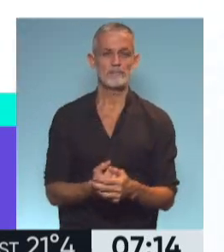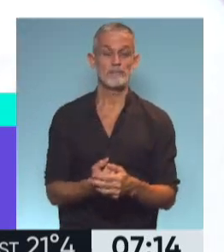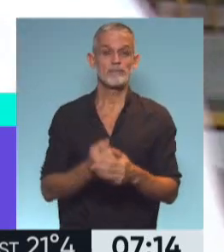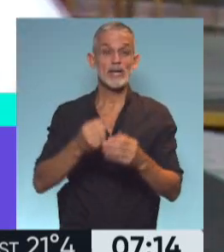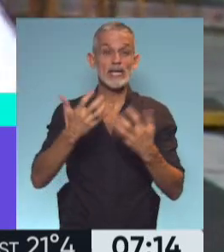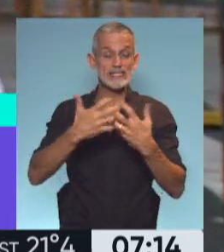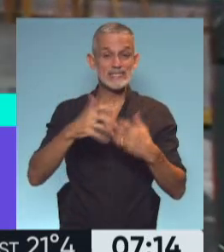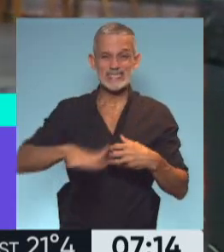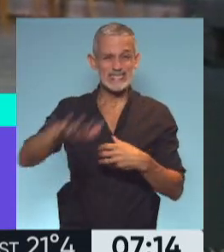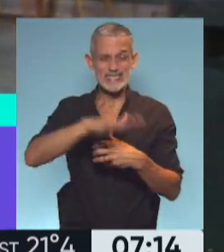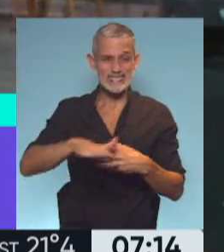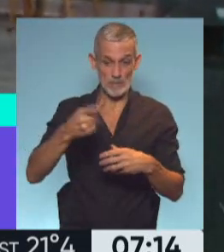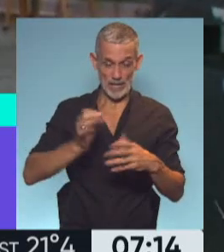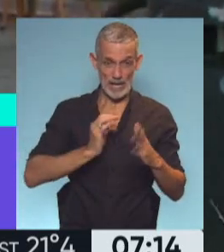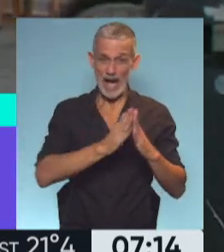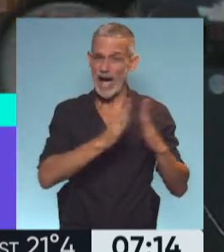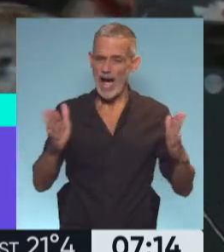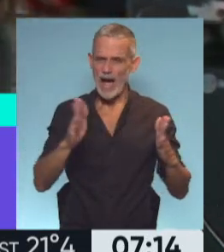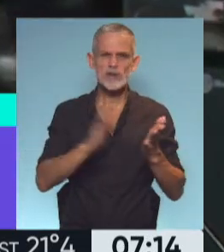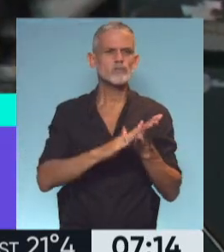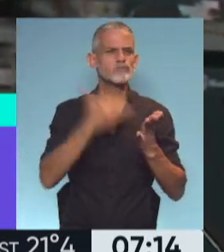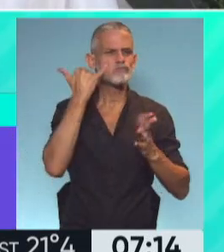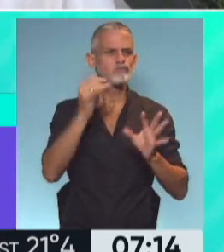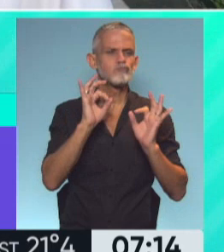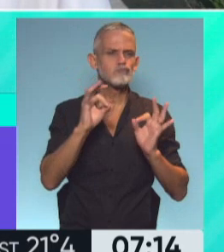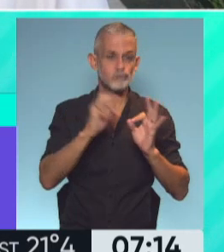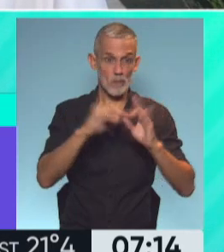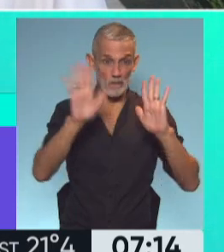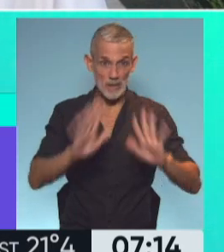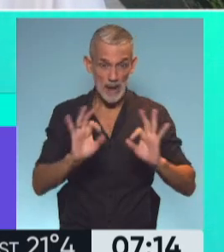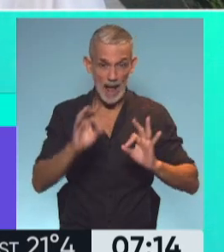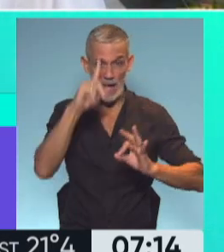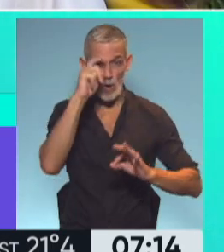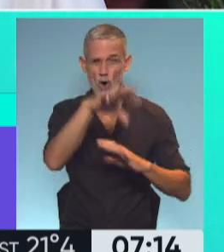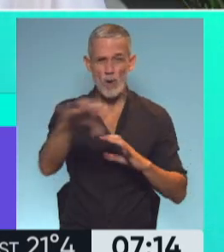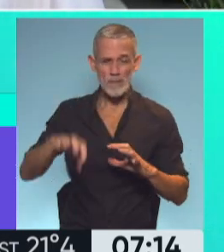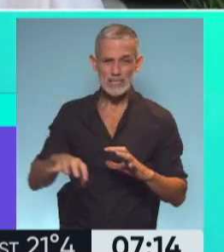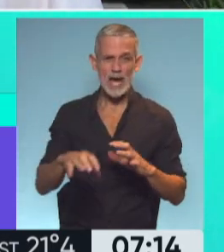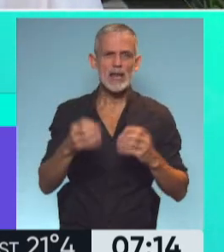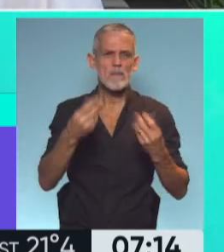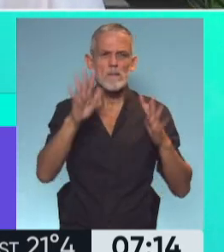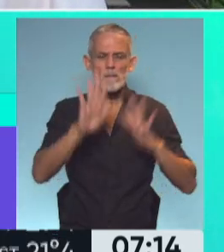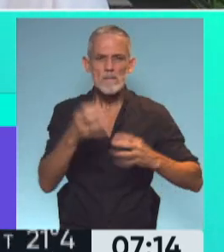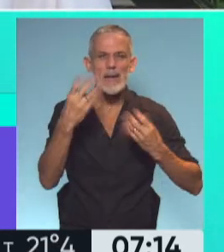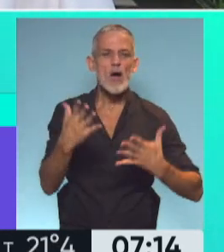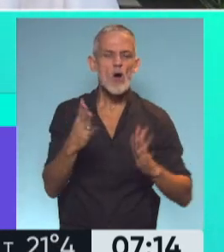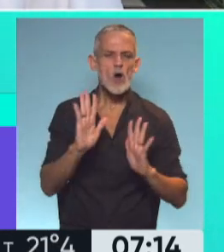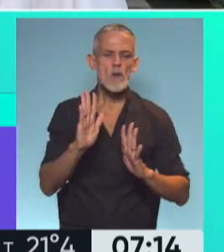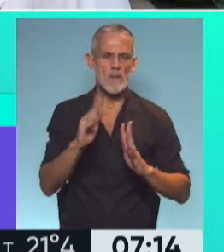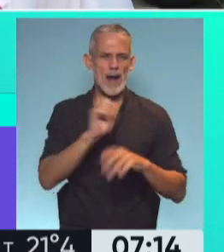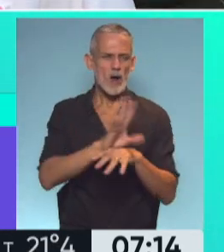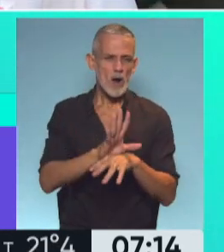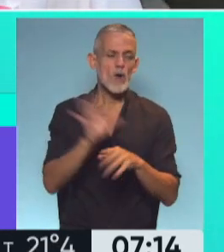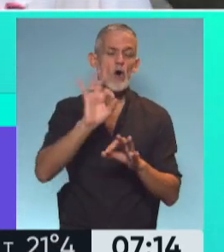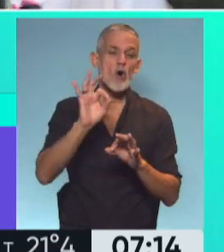sistema después de este año de experiencia está preparado, está mejor parado, digamos, ante los casos o está en